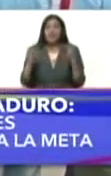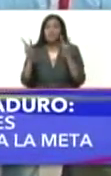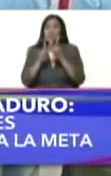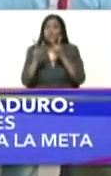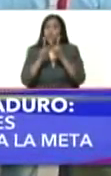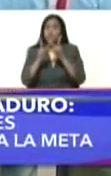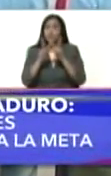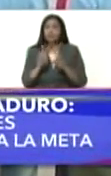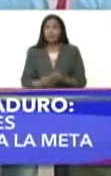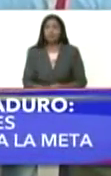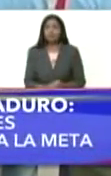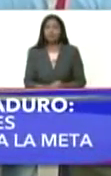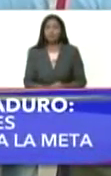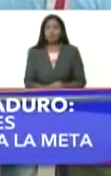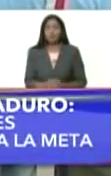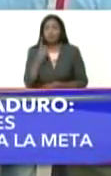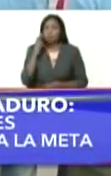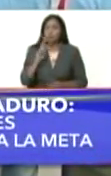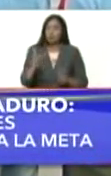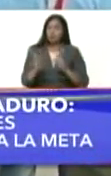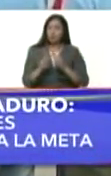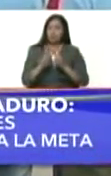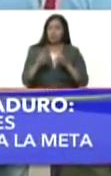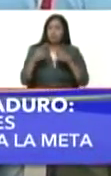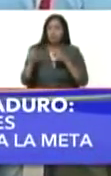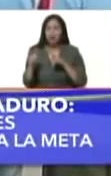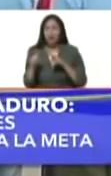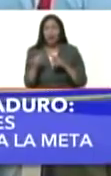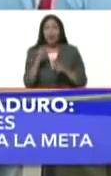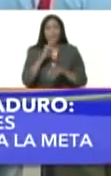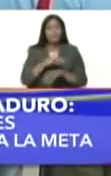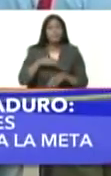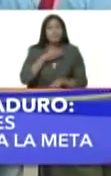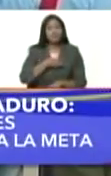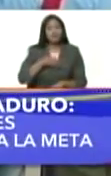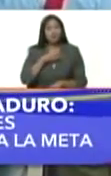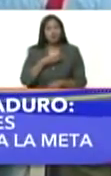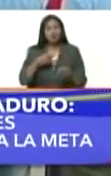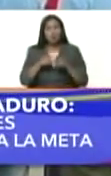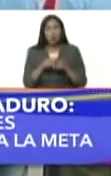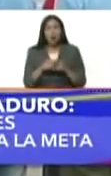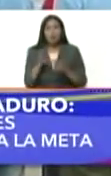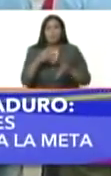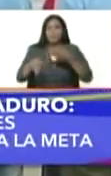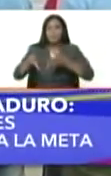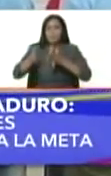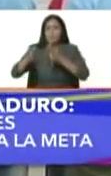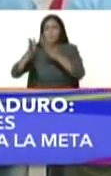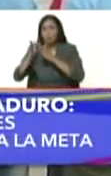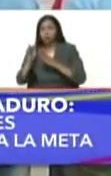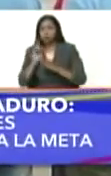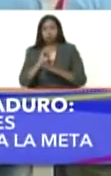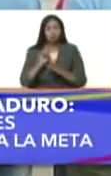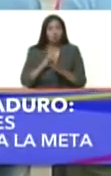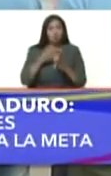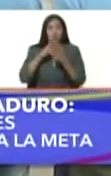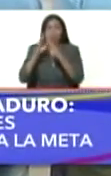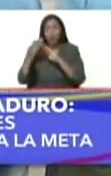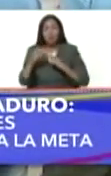Venezuela. Eso es lo que hace la diferencia. La Gran Misión Vivienda Venezuela no solo es cemento y cabilla, no. Es